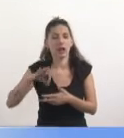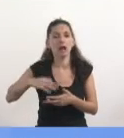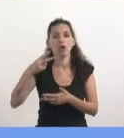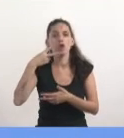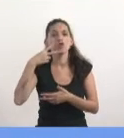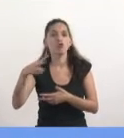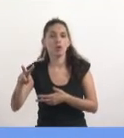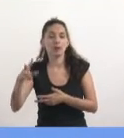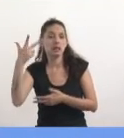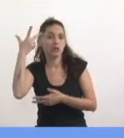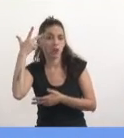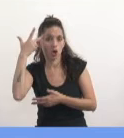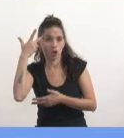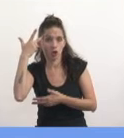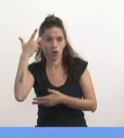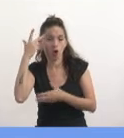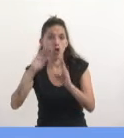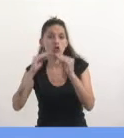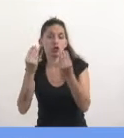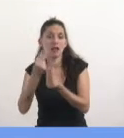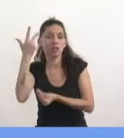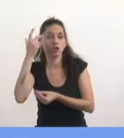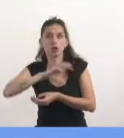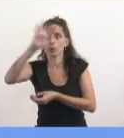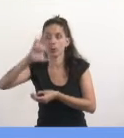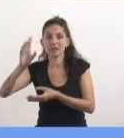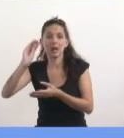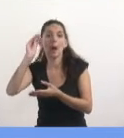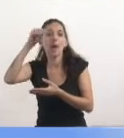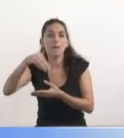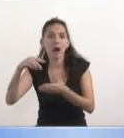En el 2018, 18 provincias y la CABA.